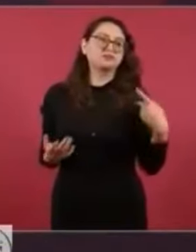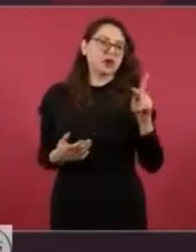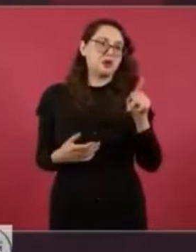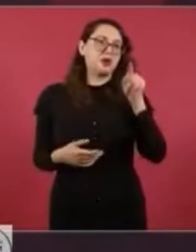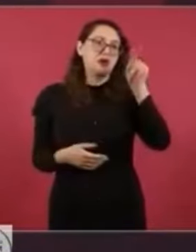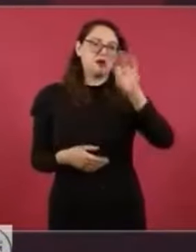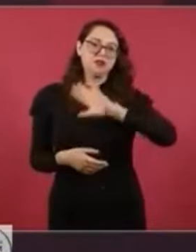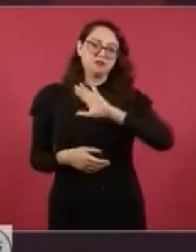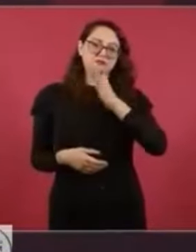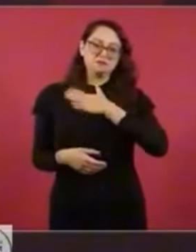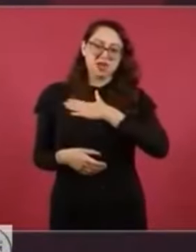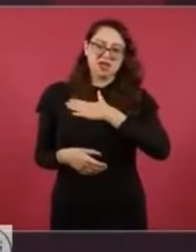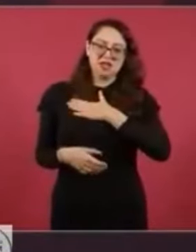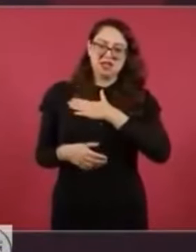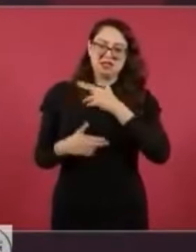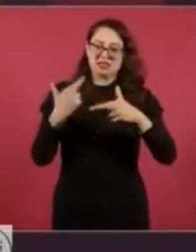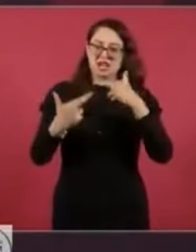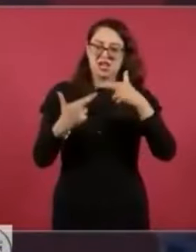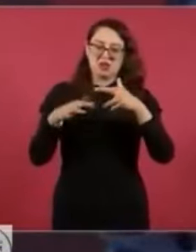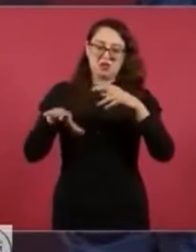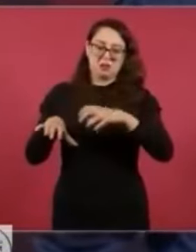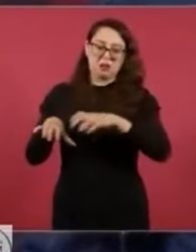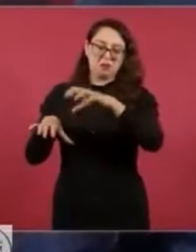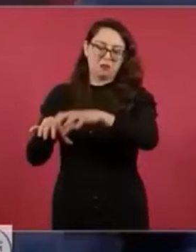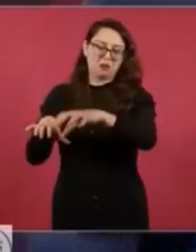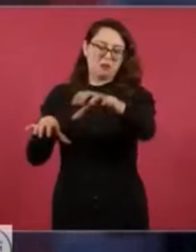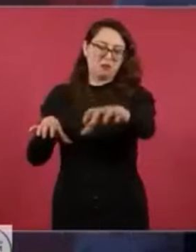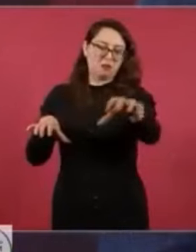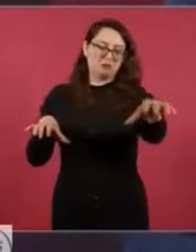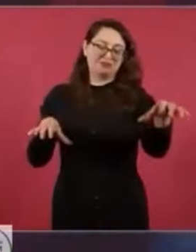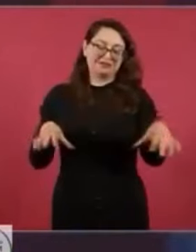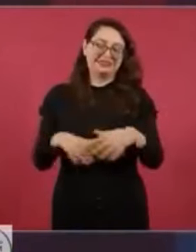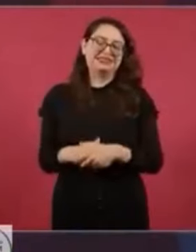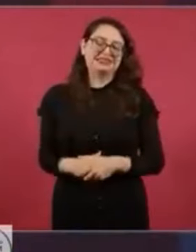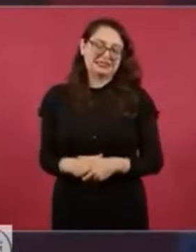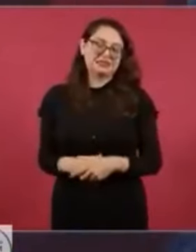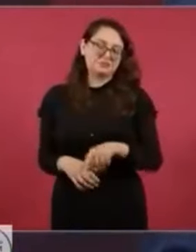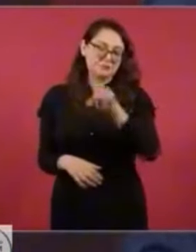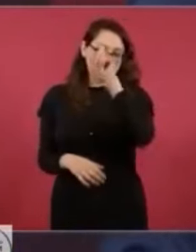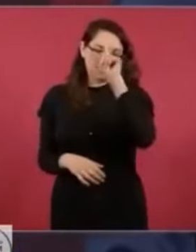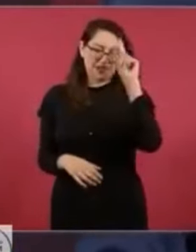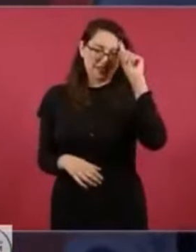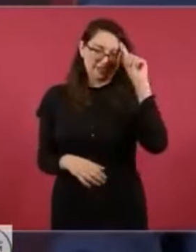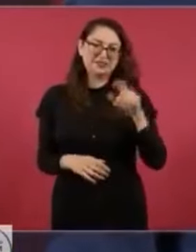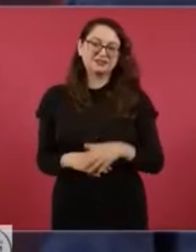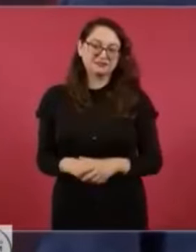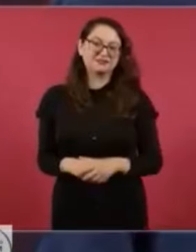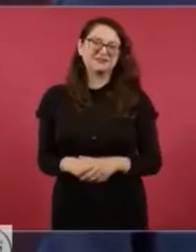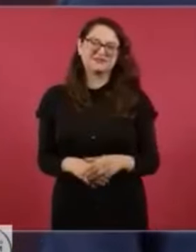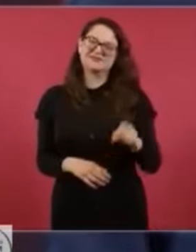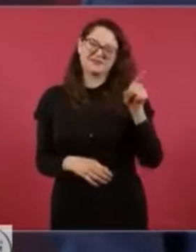regiones pero de las más conservadoras es Madrid